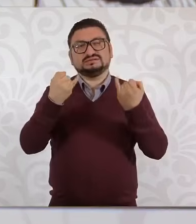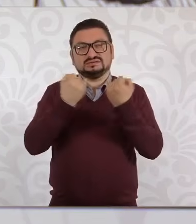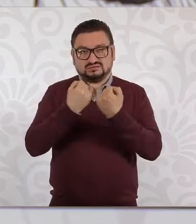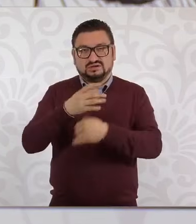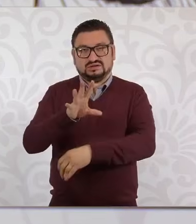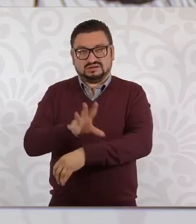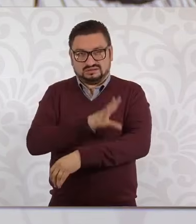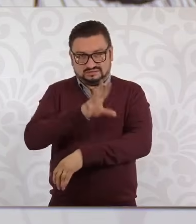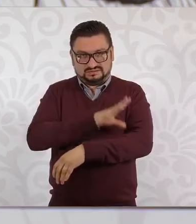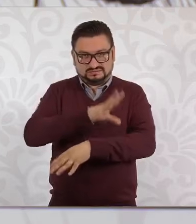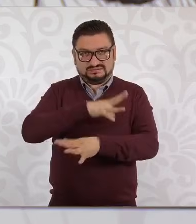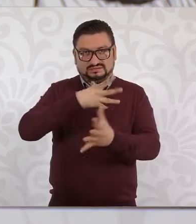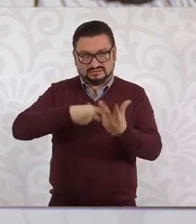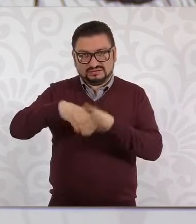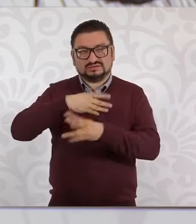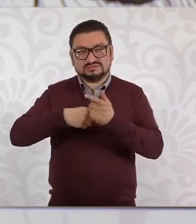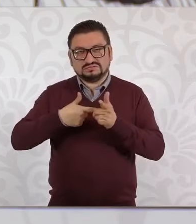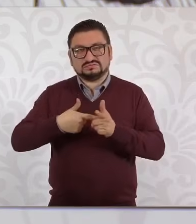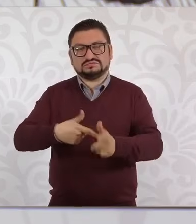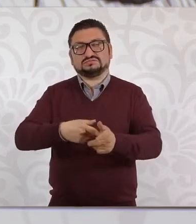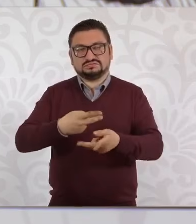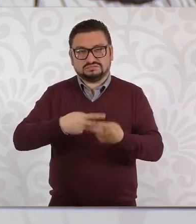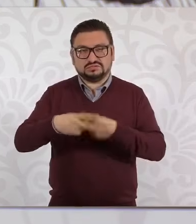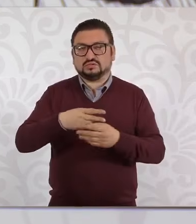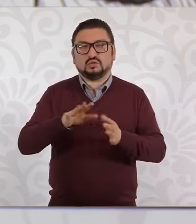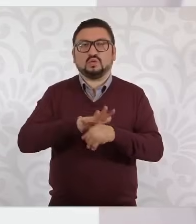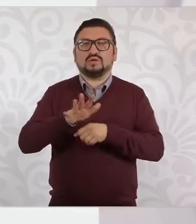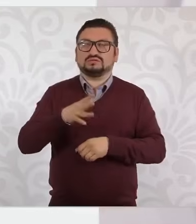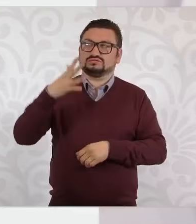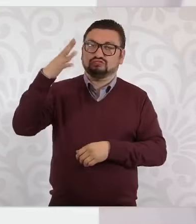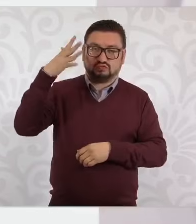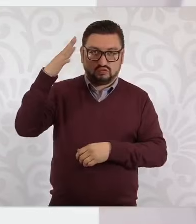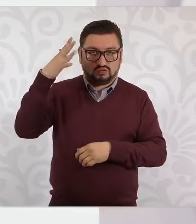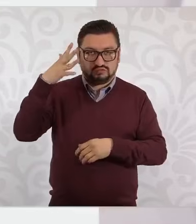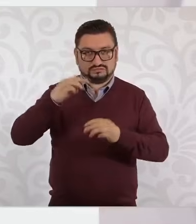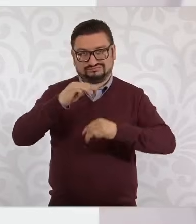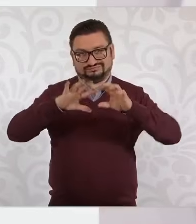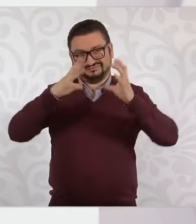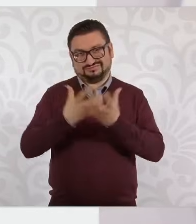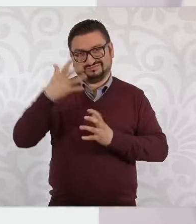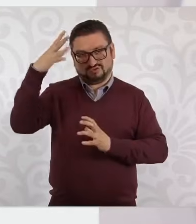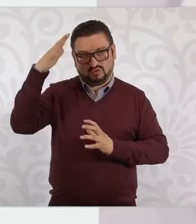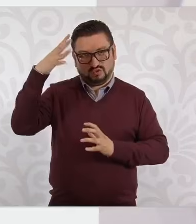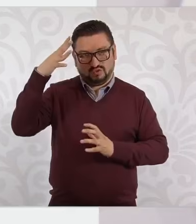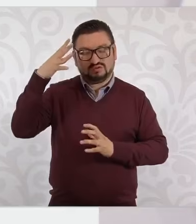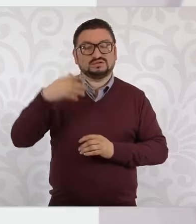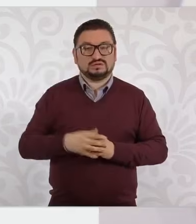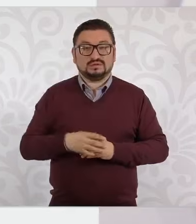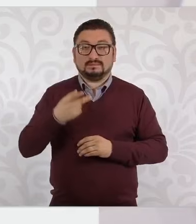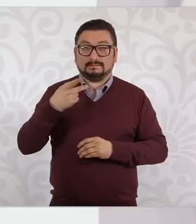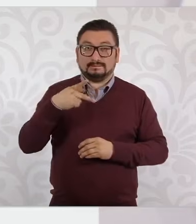energía. Las fuentes renovables pues están aquí, el sol está en el planeta entero, pero no dependemos